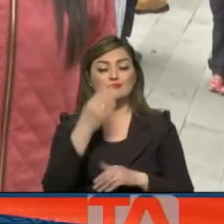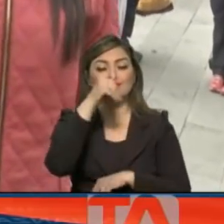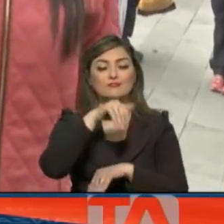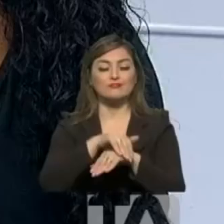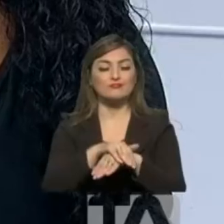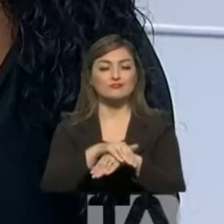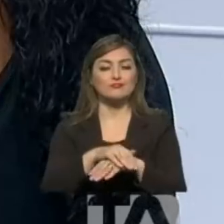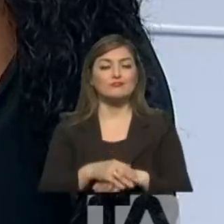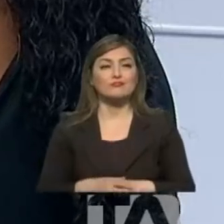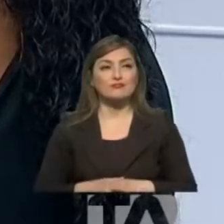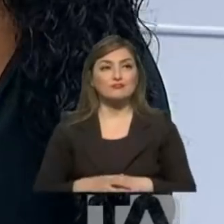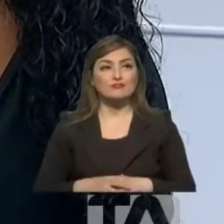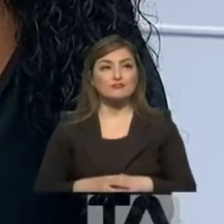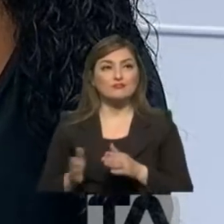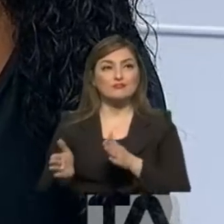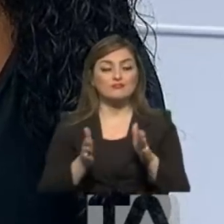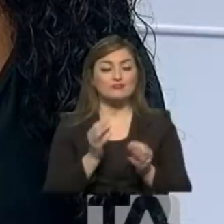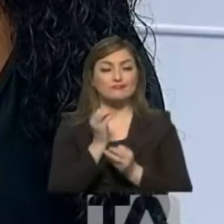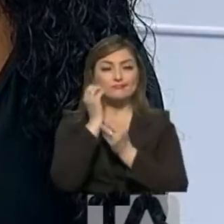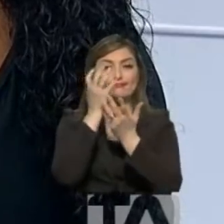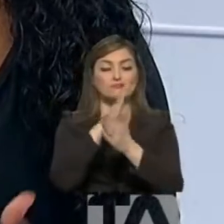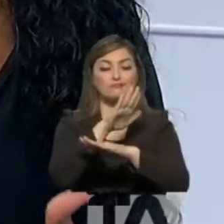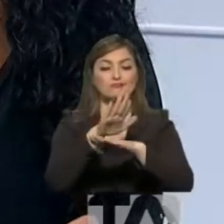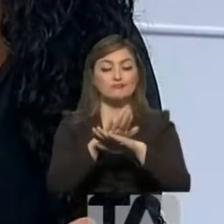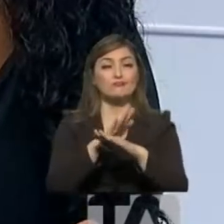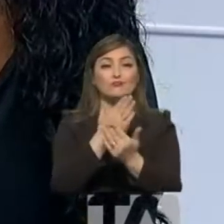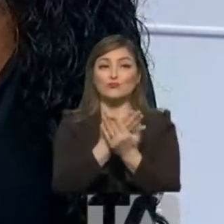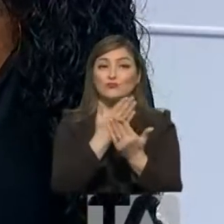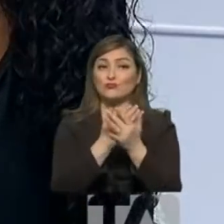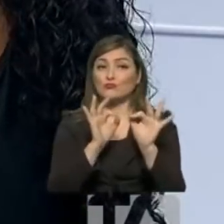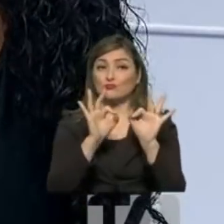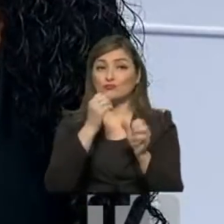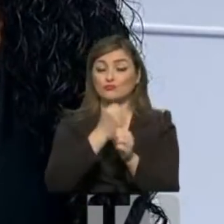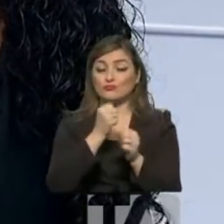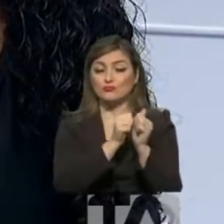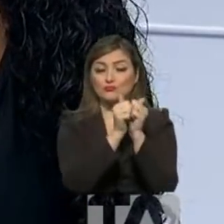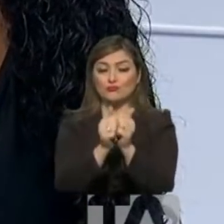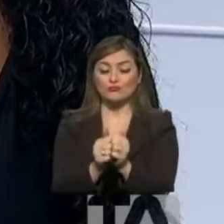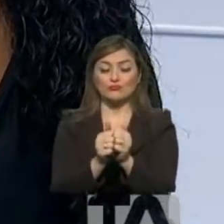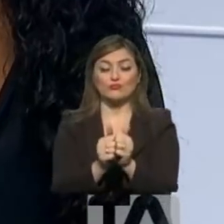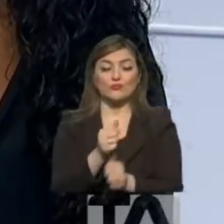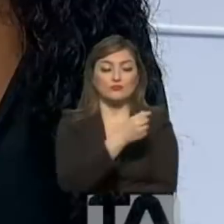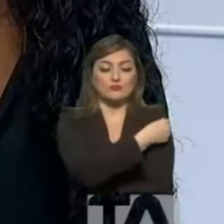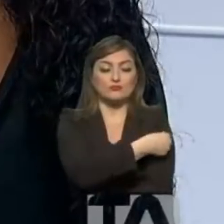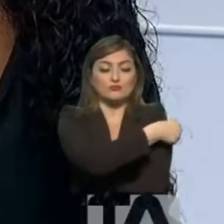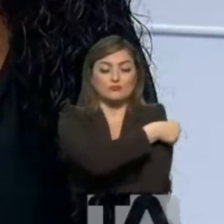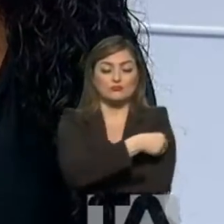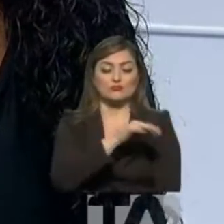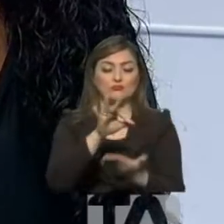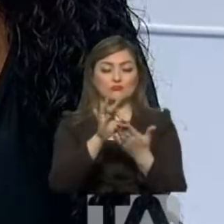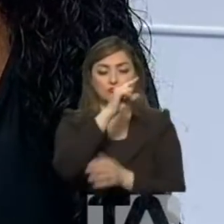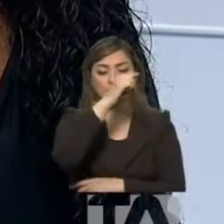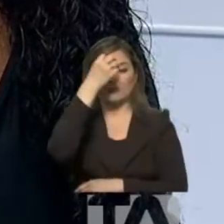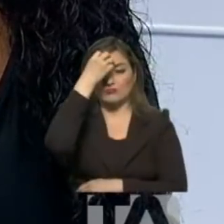también para ti, Steffi. Amigos, ahora les contamos sobre una buena iniciativa que trabaja en conjunto la Cruz Roja del Cantón Rumiñahui y la